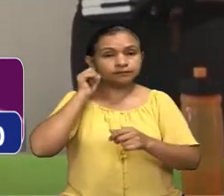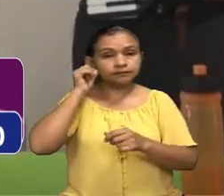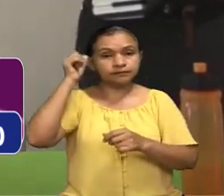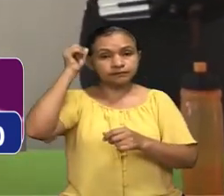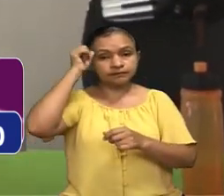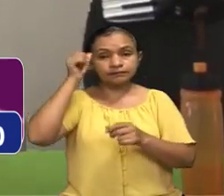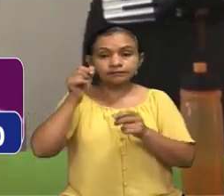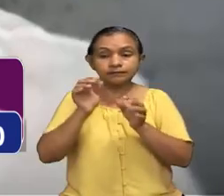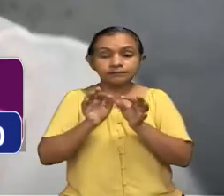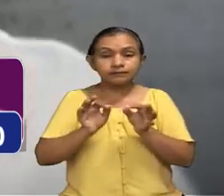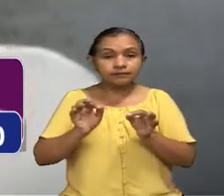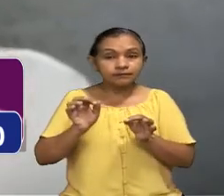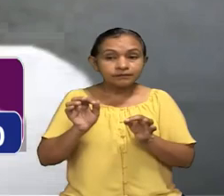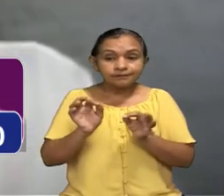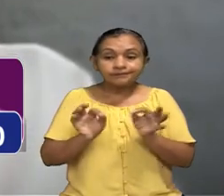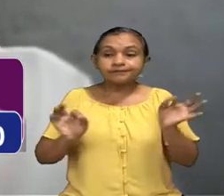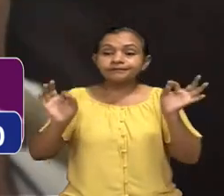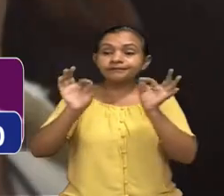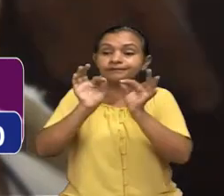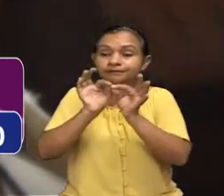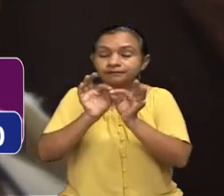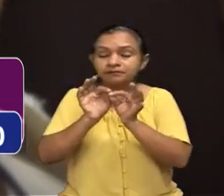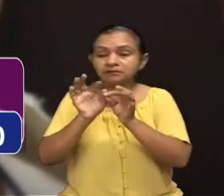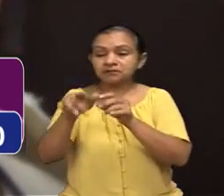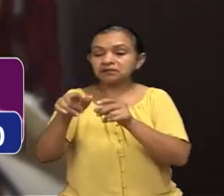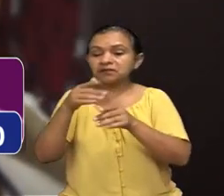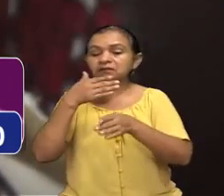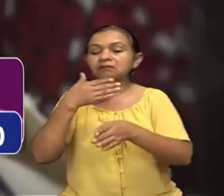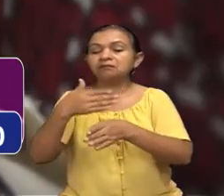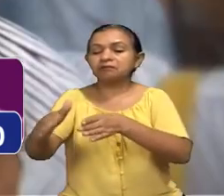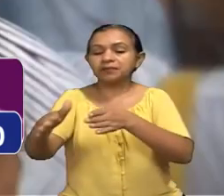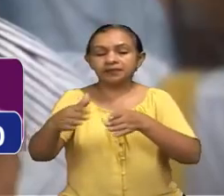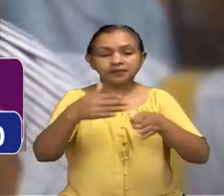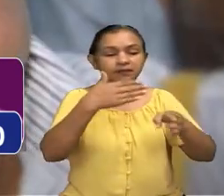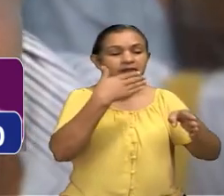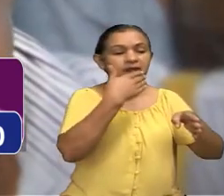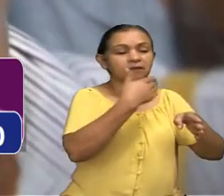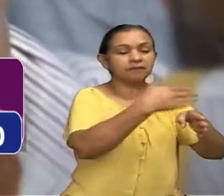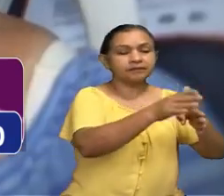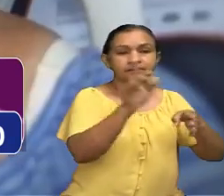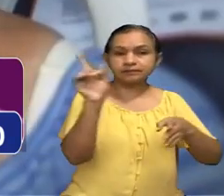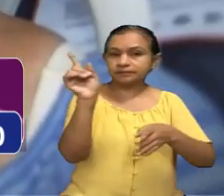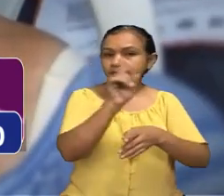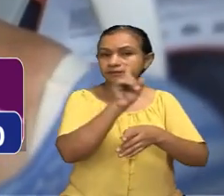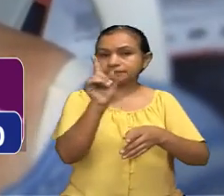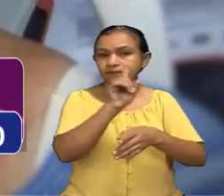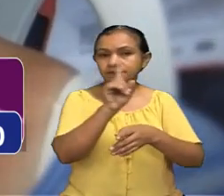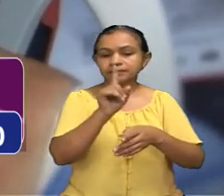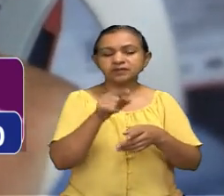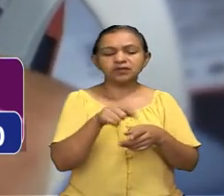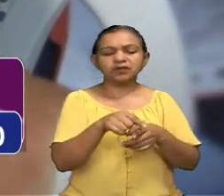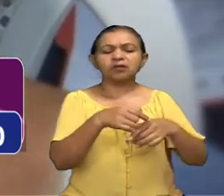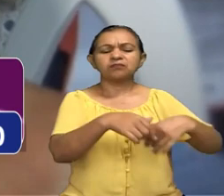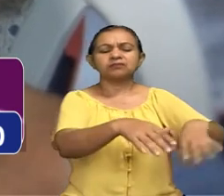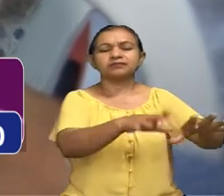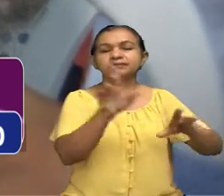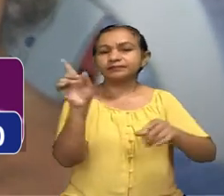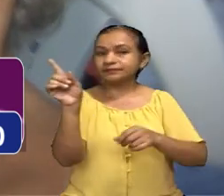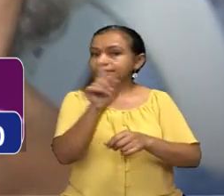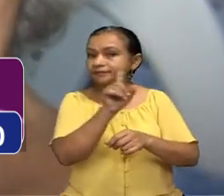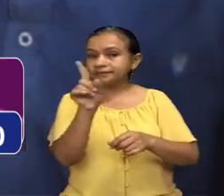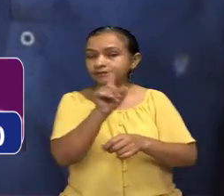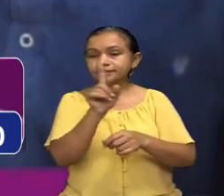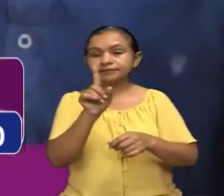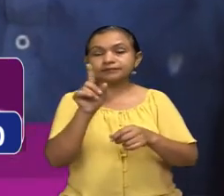una prioridad. Y no son excluidas, no son apartadas, no son segregadas, sino que las